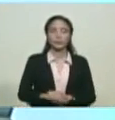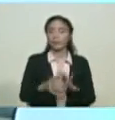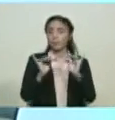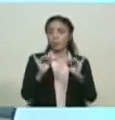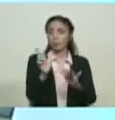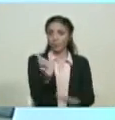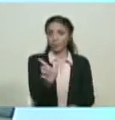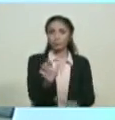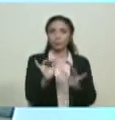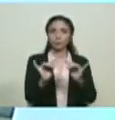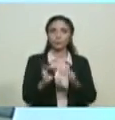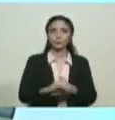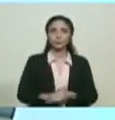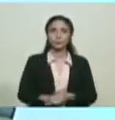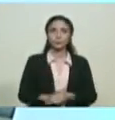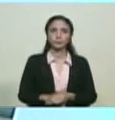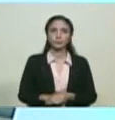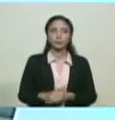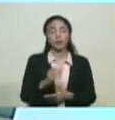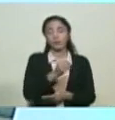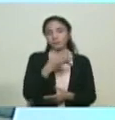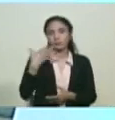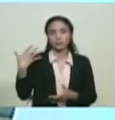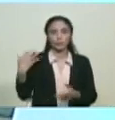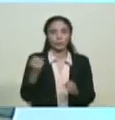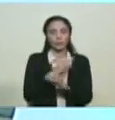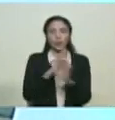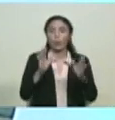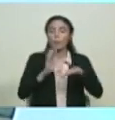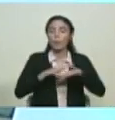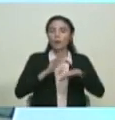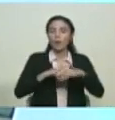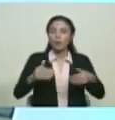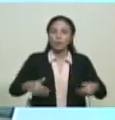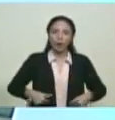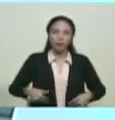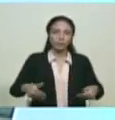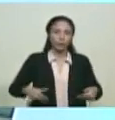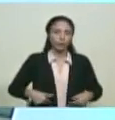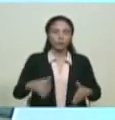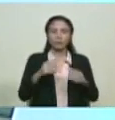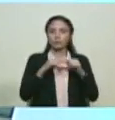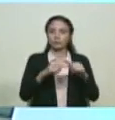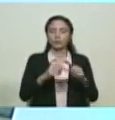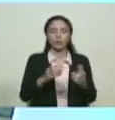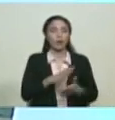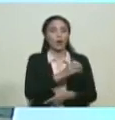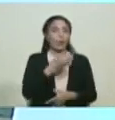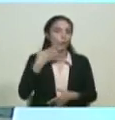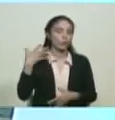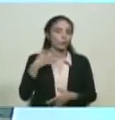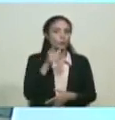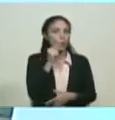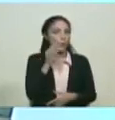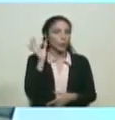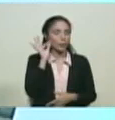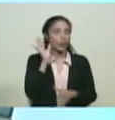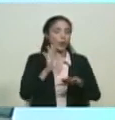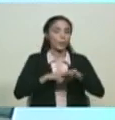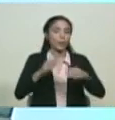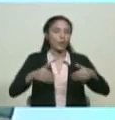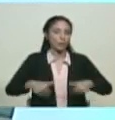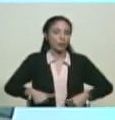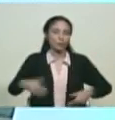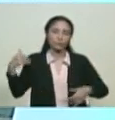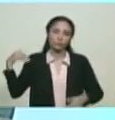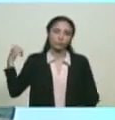venezuela debe estar orgulloso del esfuerzo debe estar orgullosa las compatriotas del esfuerzo que se ha